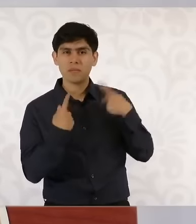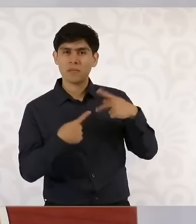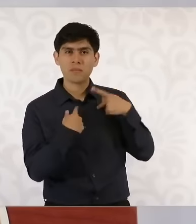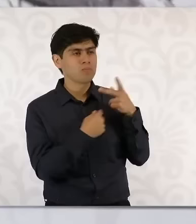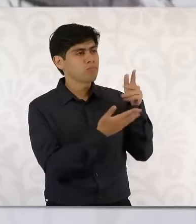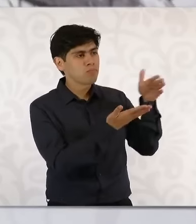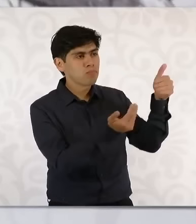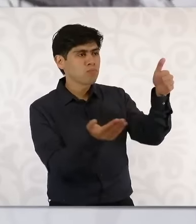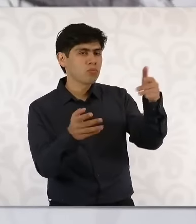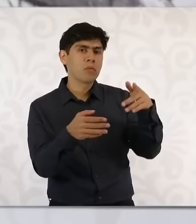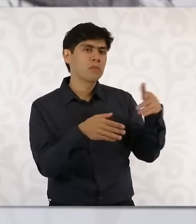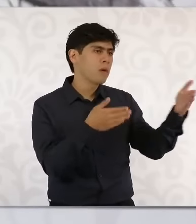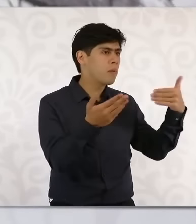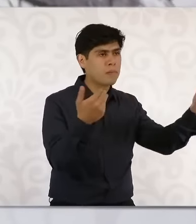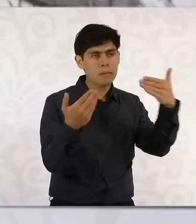a los que convocaron